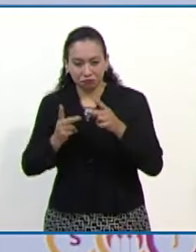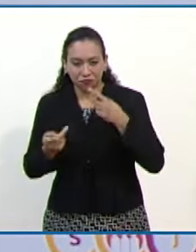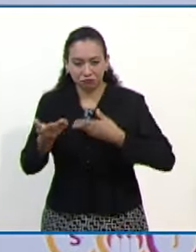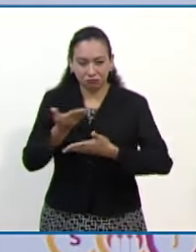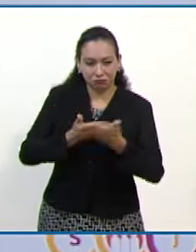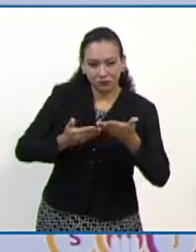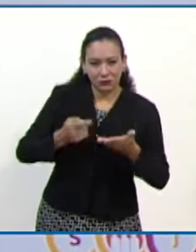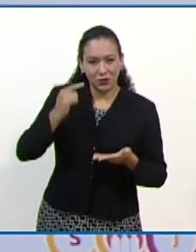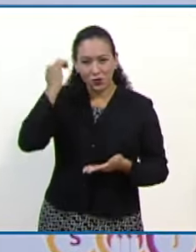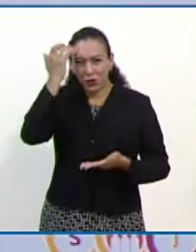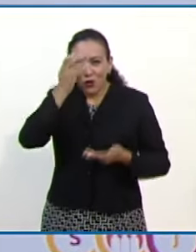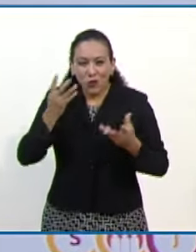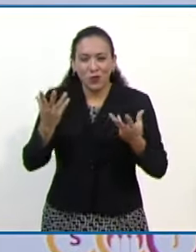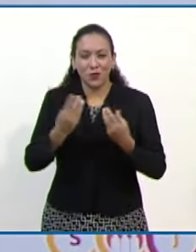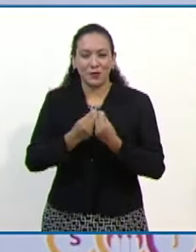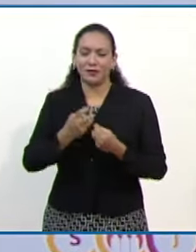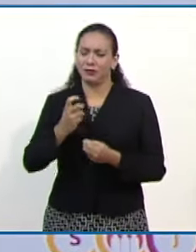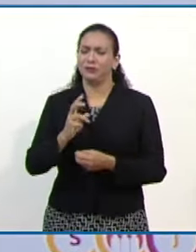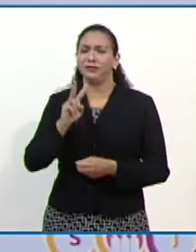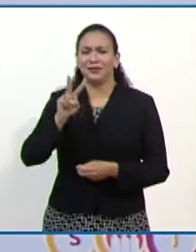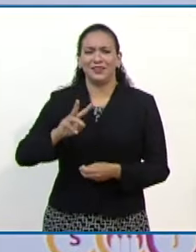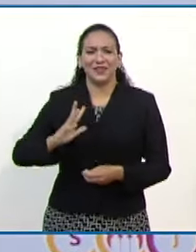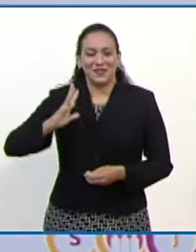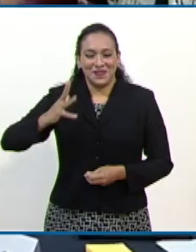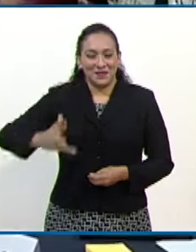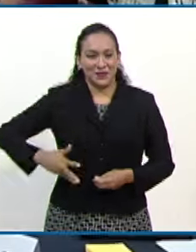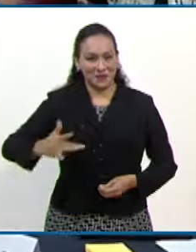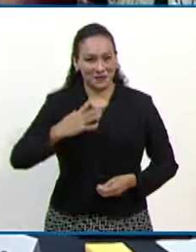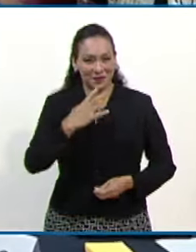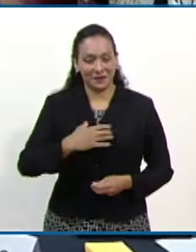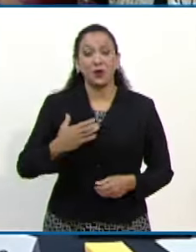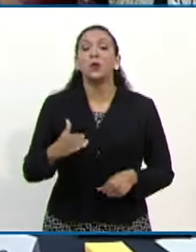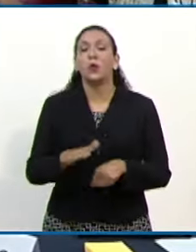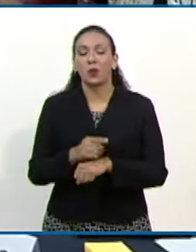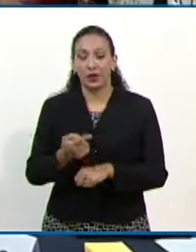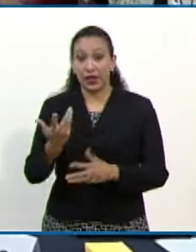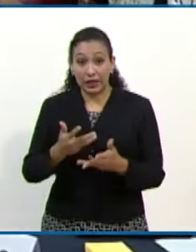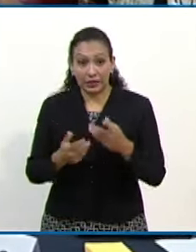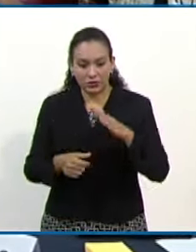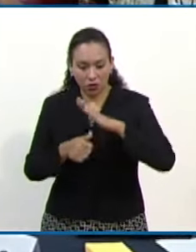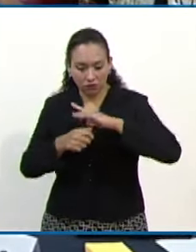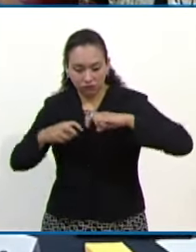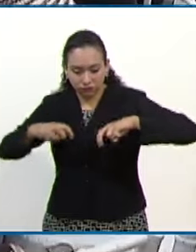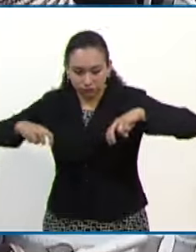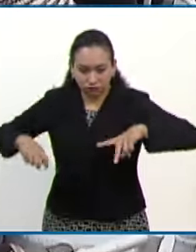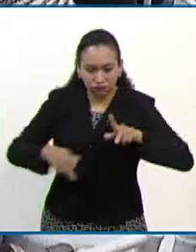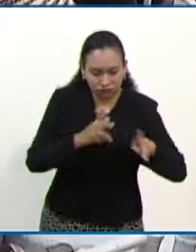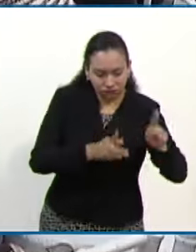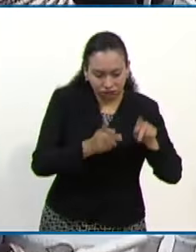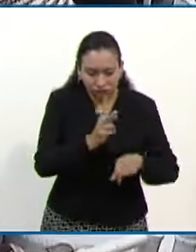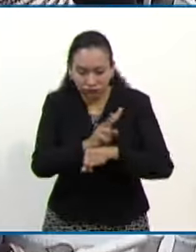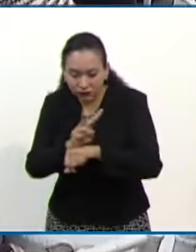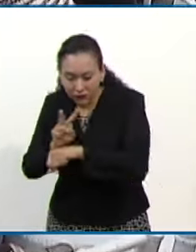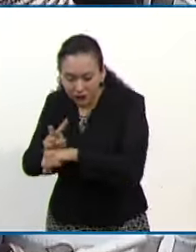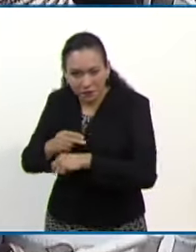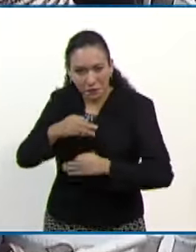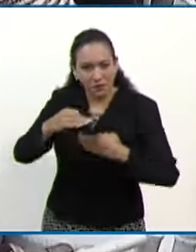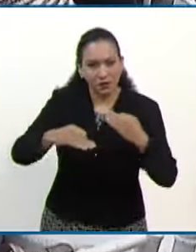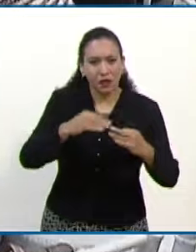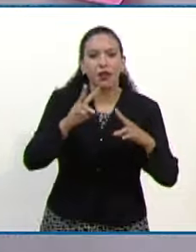que queremos y el presente en el que estamos. Al realizar un balance de los foros para integrar una agenda en materia de seguridad y